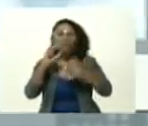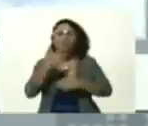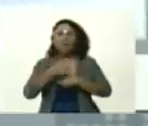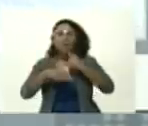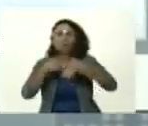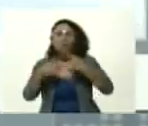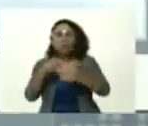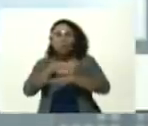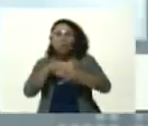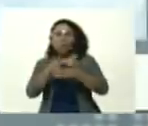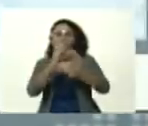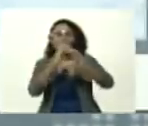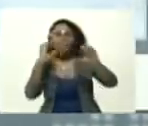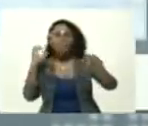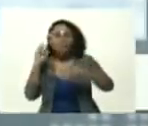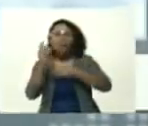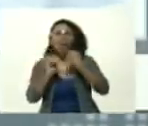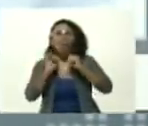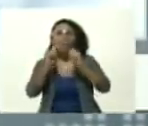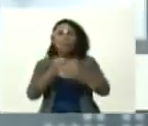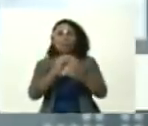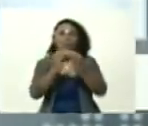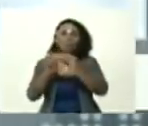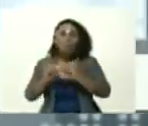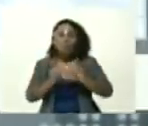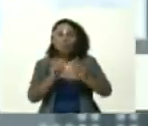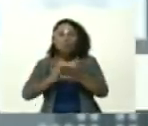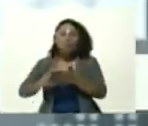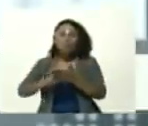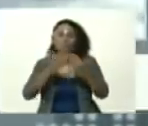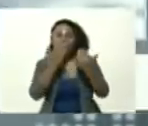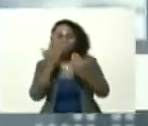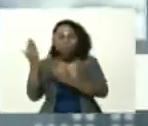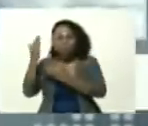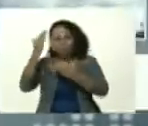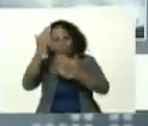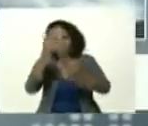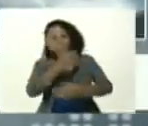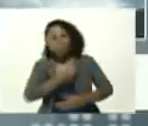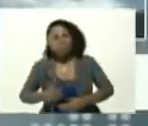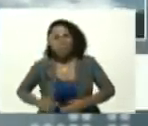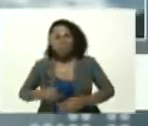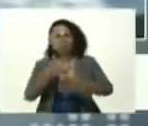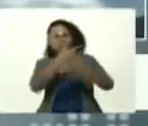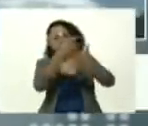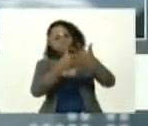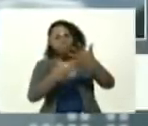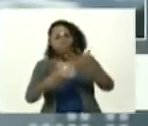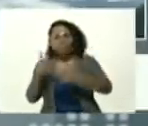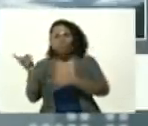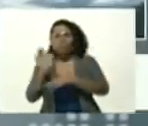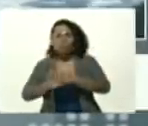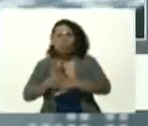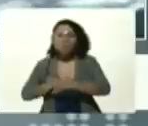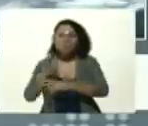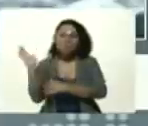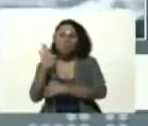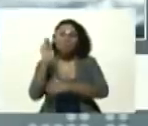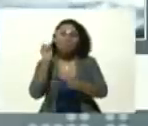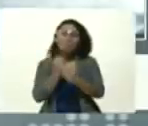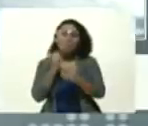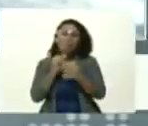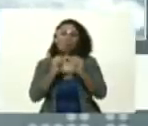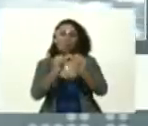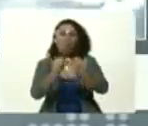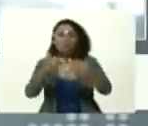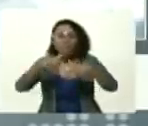el Ministerio de Transporte han comenzado a dar resultados. Leida, el saludo al presidente y la descripción de lo que se ha venido trabajando y se sigue